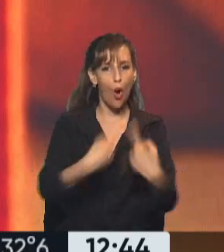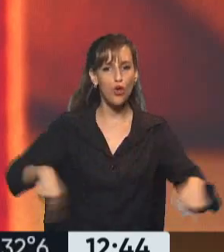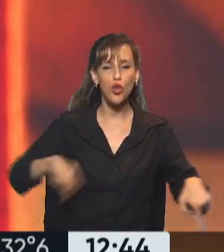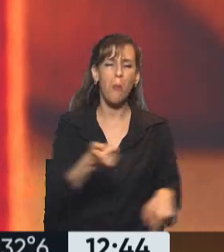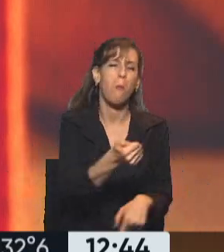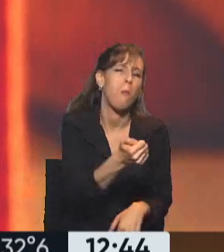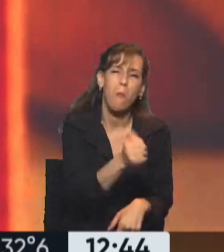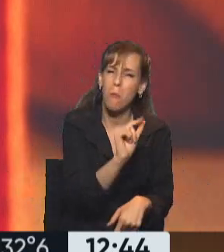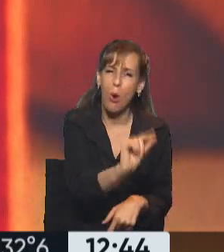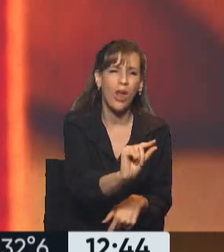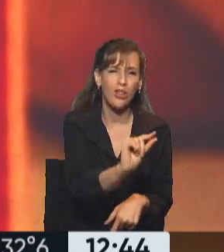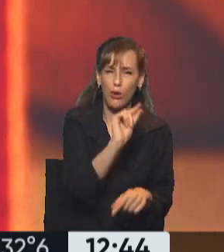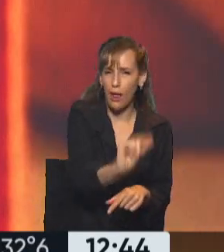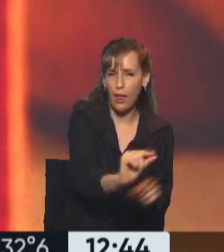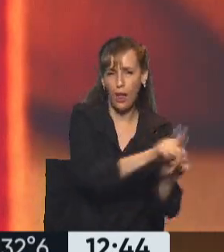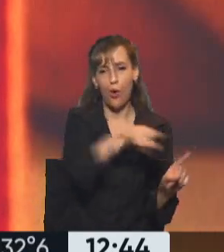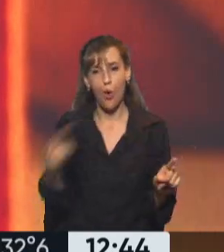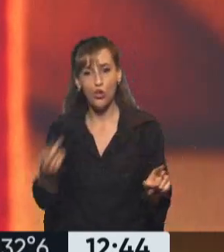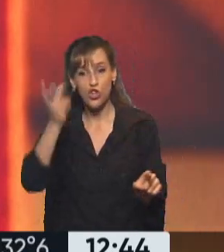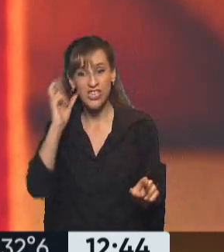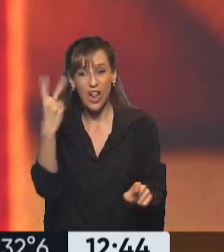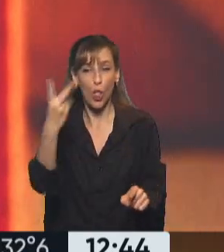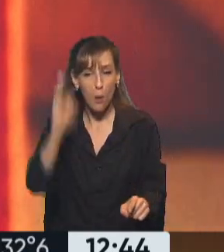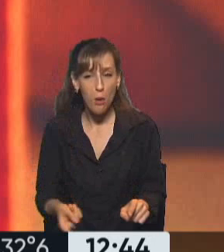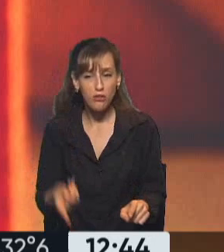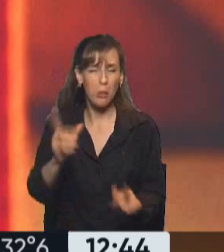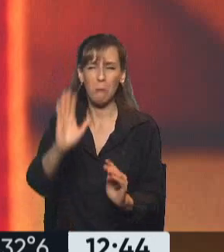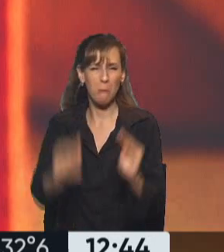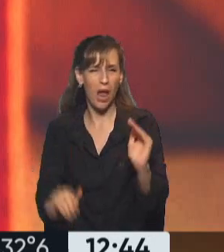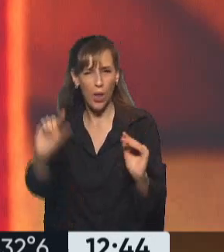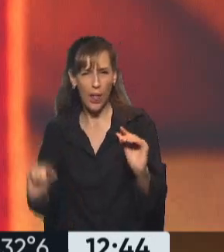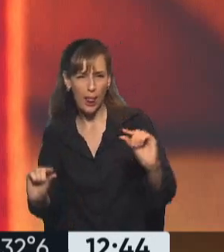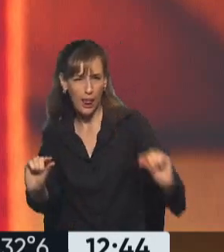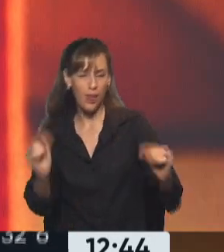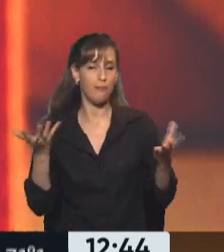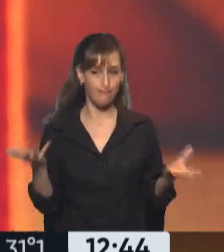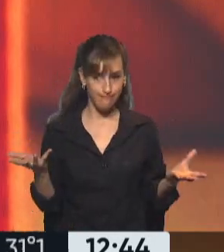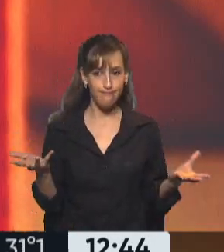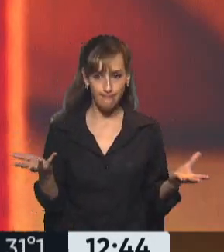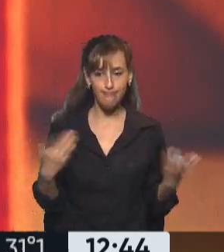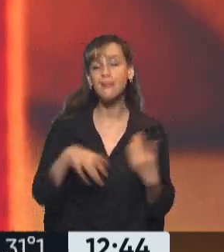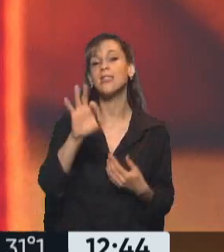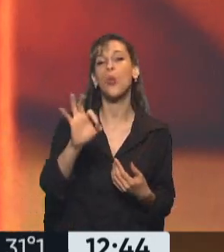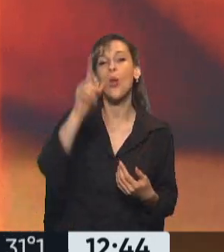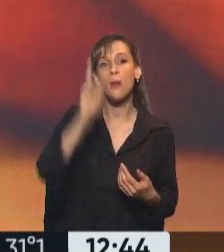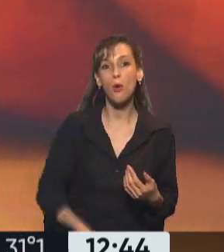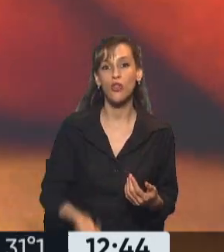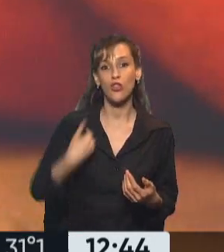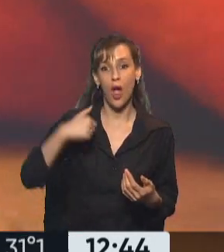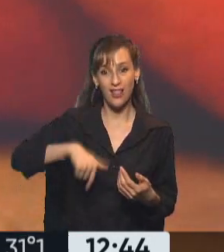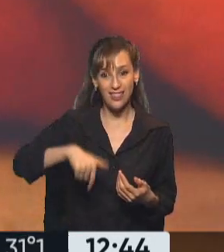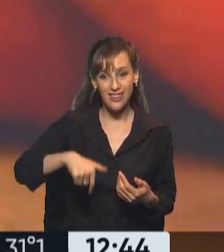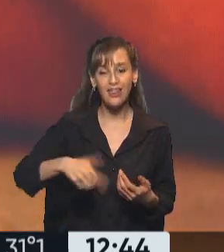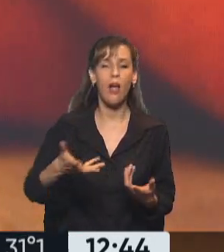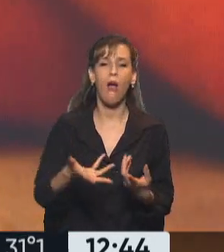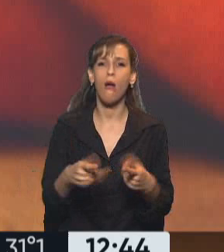Chile. En Chile pesan el 2%. Los impuestos al consumo son gran parte de la recaudación, el 50% que es en Argentina también lo van a ver en